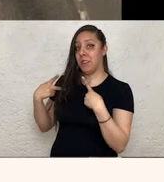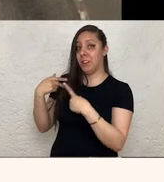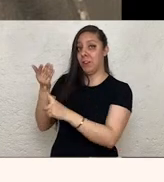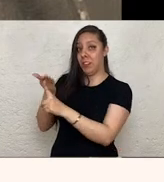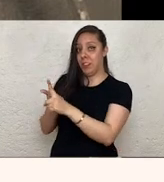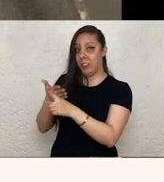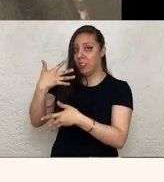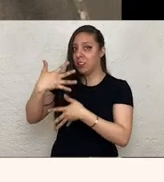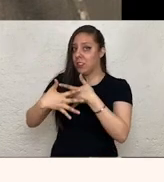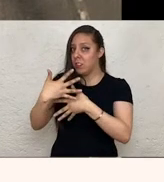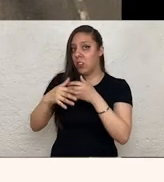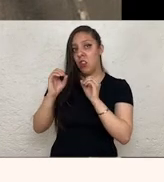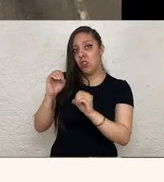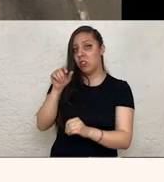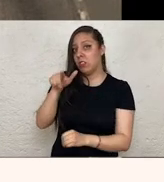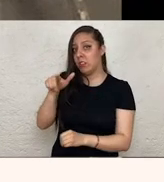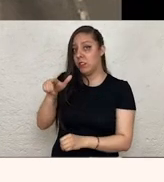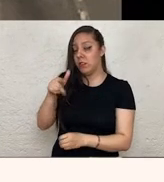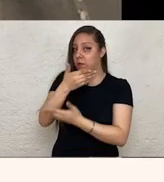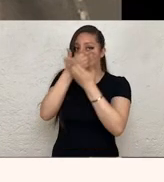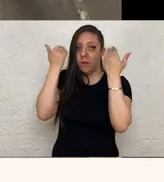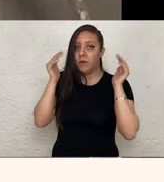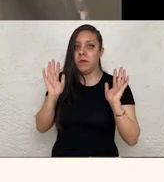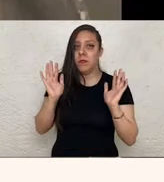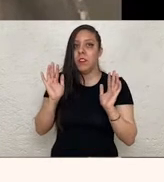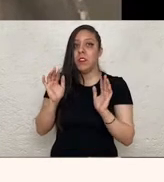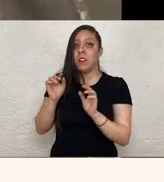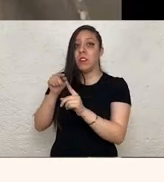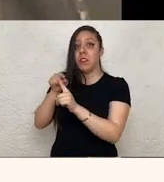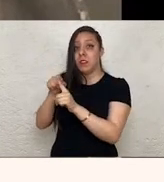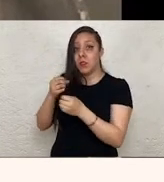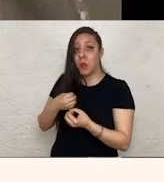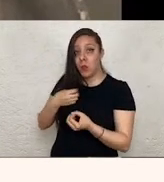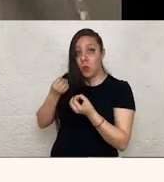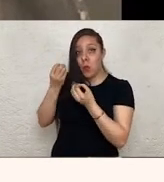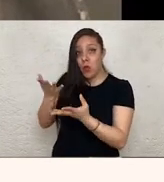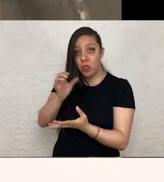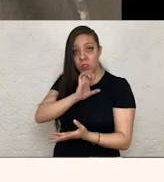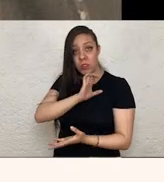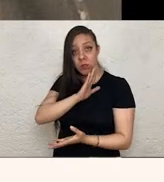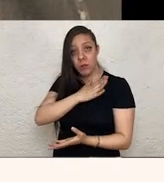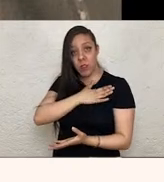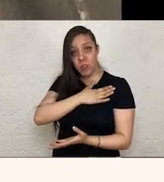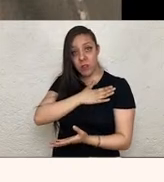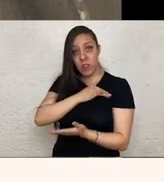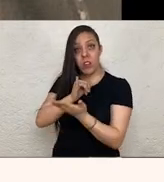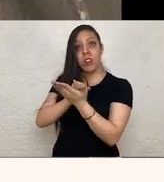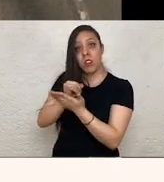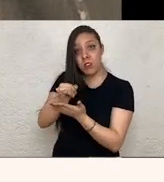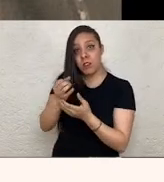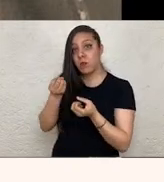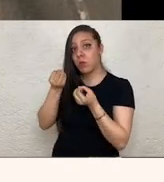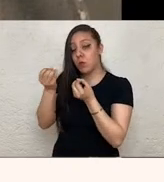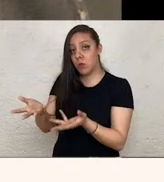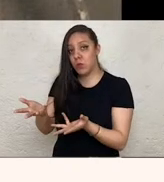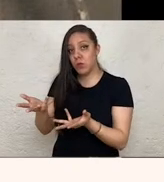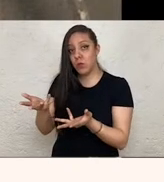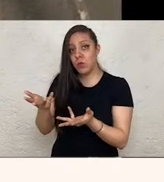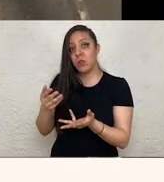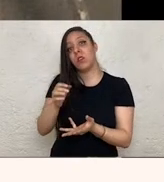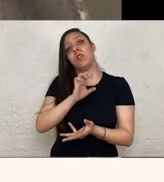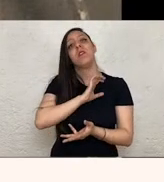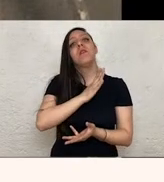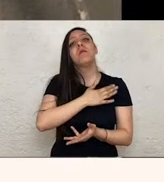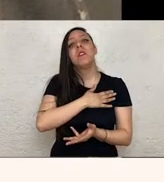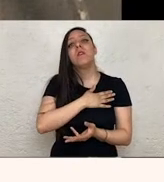de 15, 16, 17 años, quién sabe, cuando la dieron a los españoles y tuvieron que hacer su decisión.